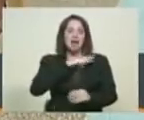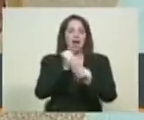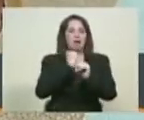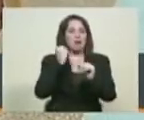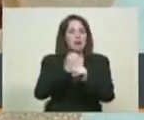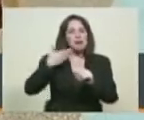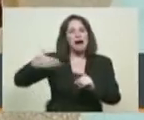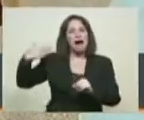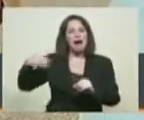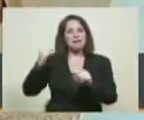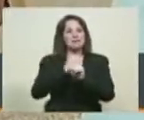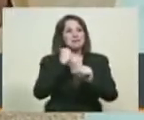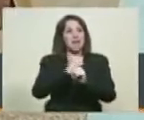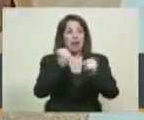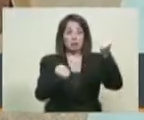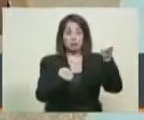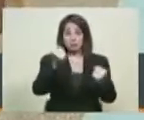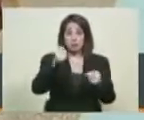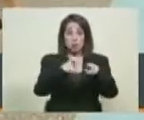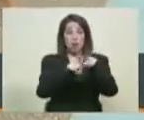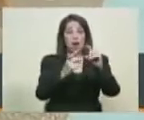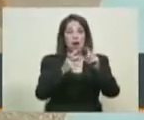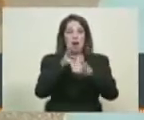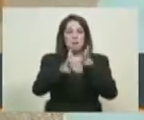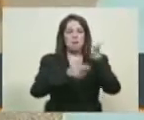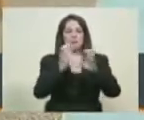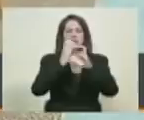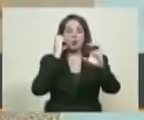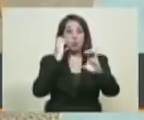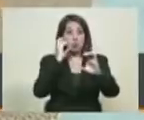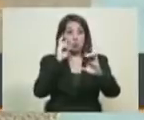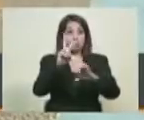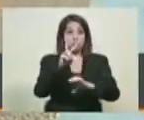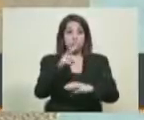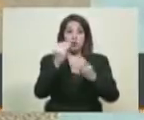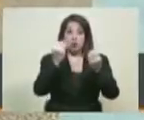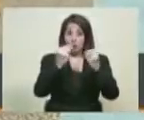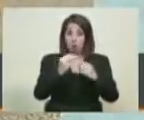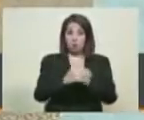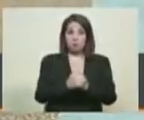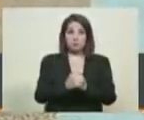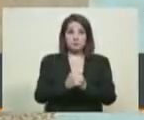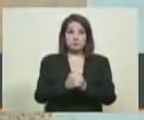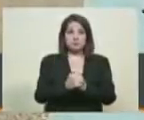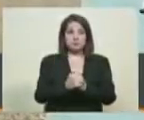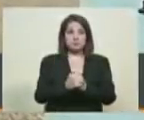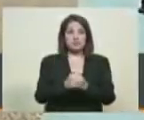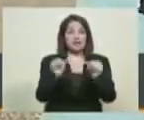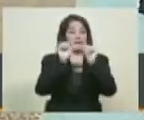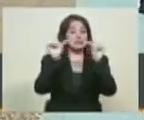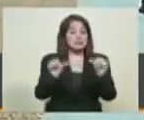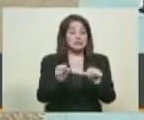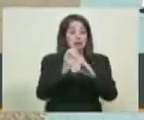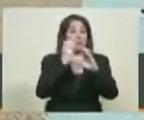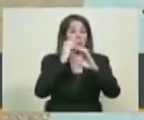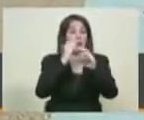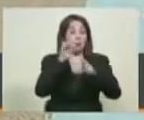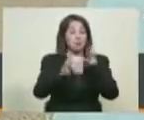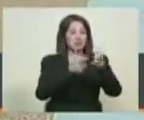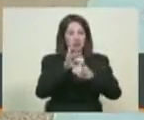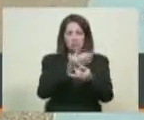Yo tengo la experiencia del Metrobús y creo de verdad que el sistema de Metrobús es el